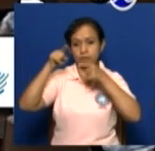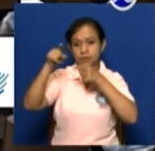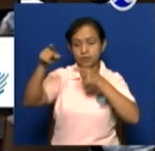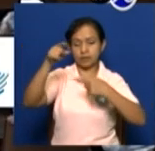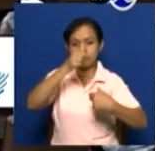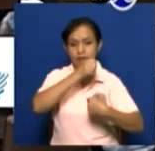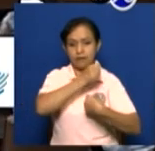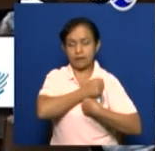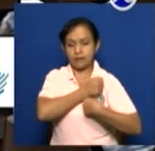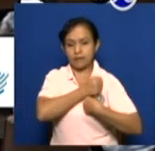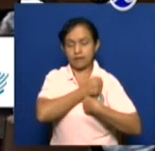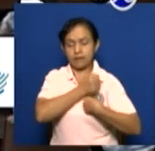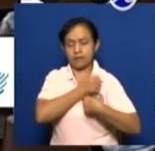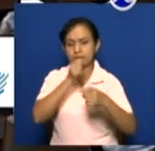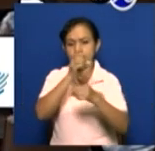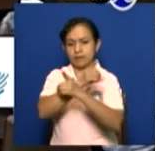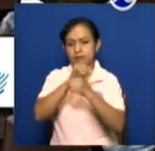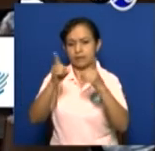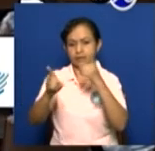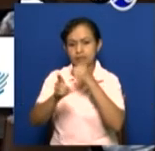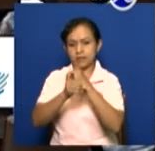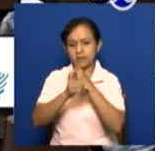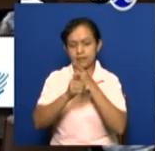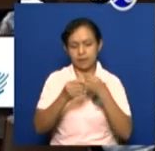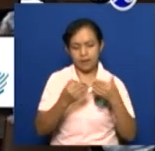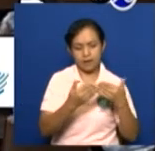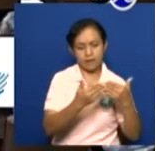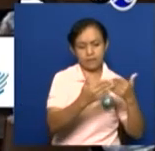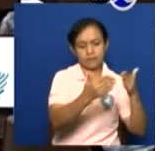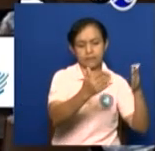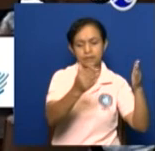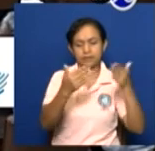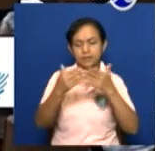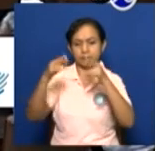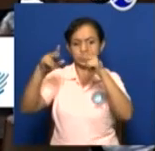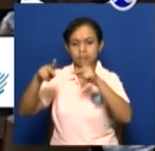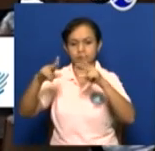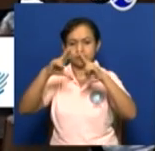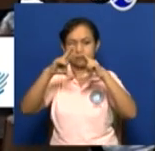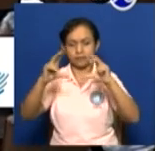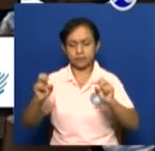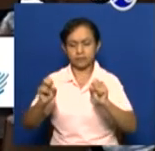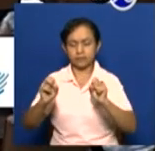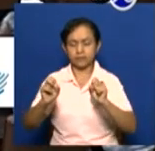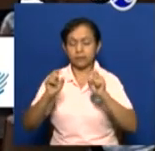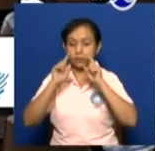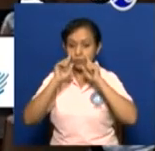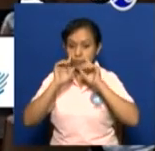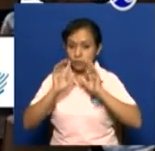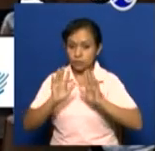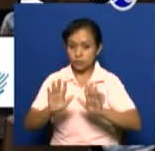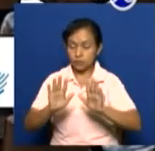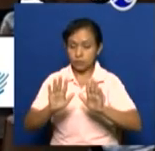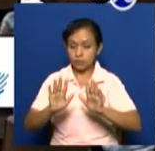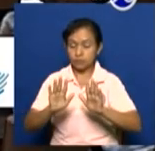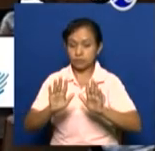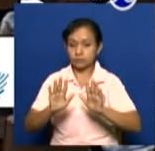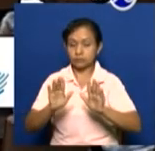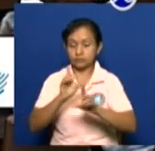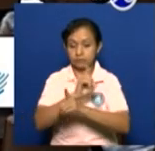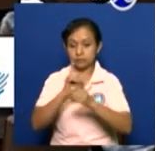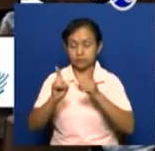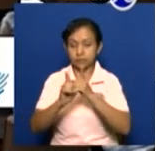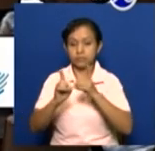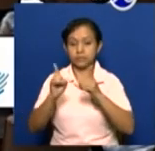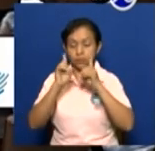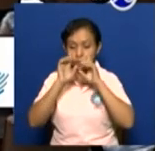ejército, debe abrirse a los nicaragüenses, asegurando, por supuesto, su conservación y